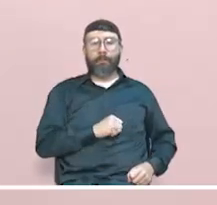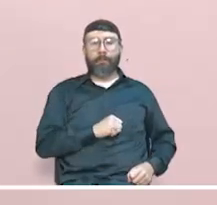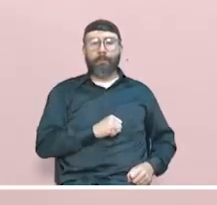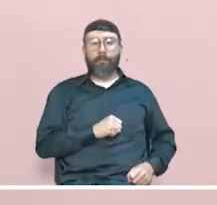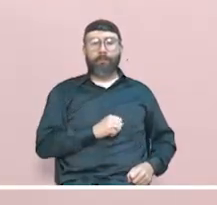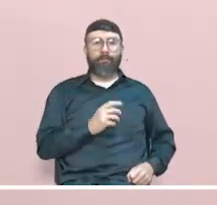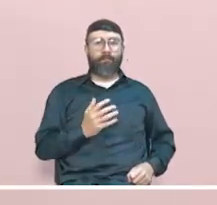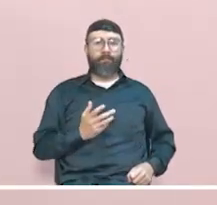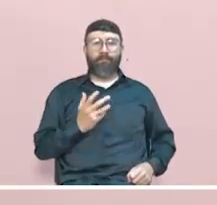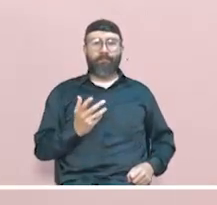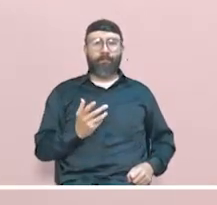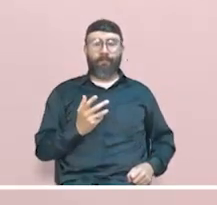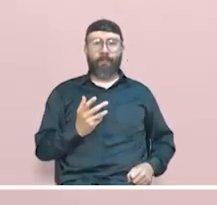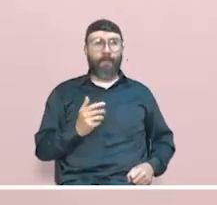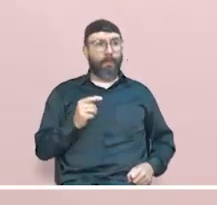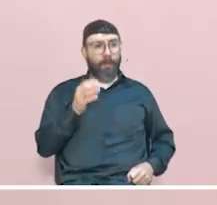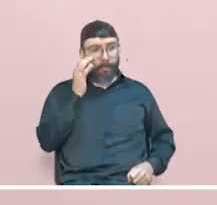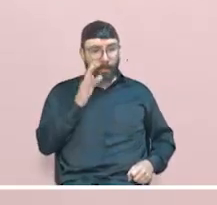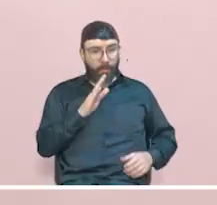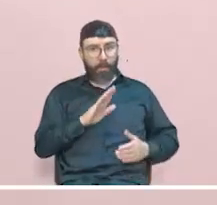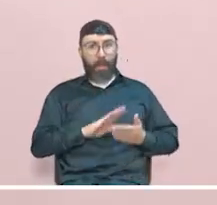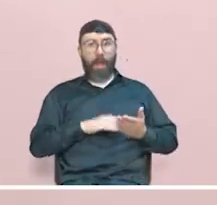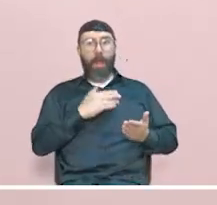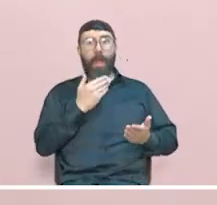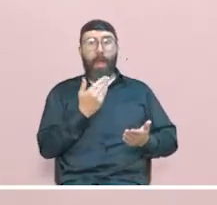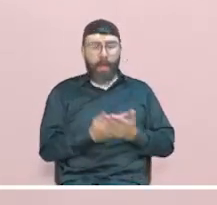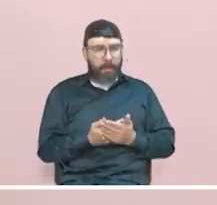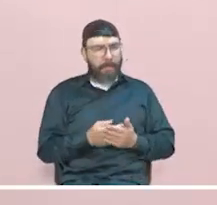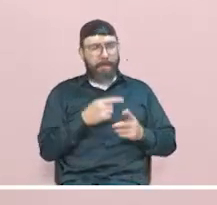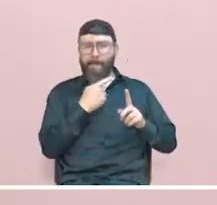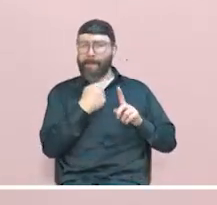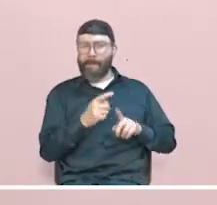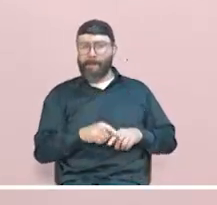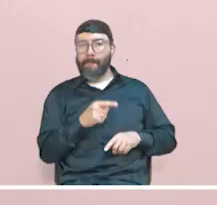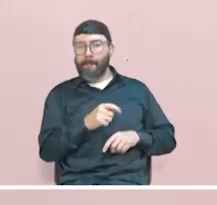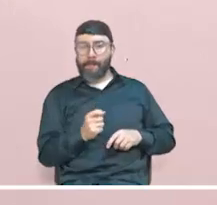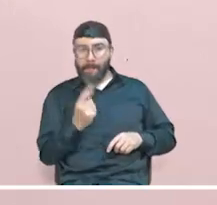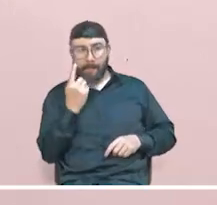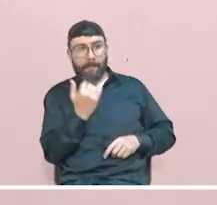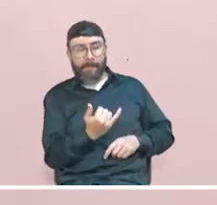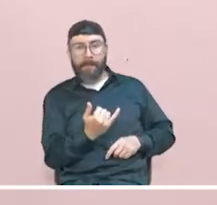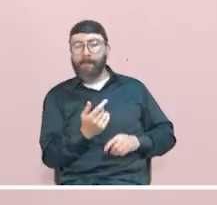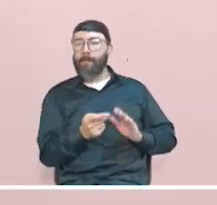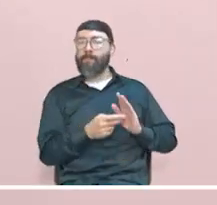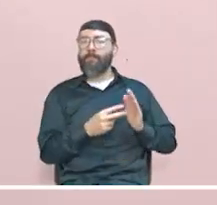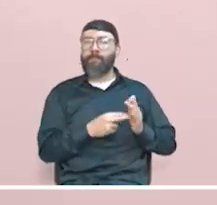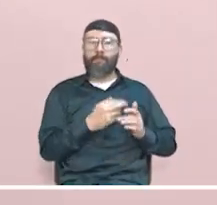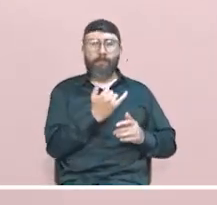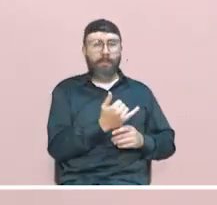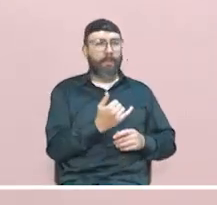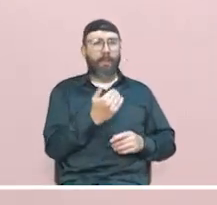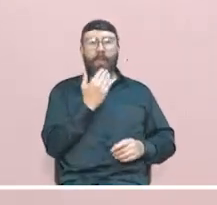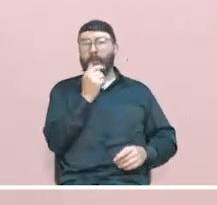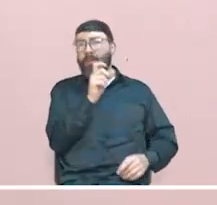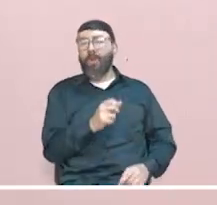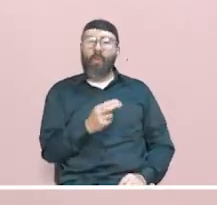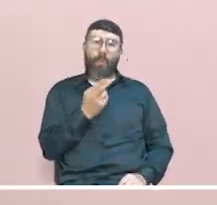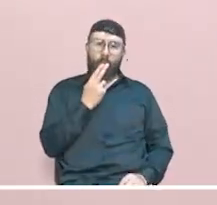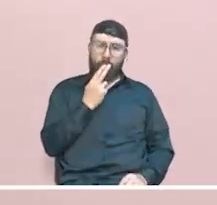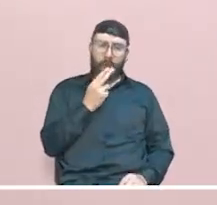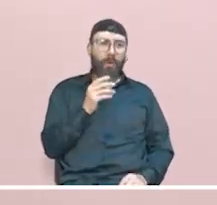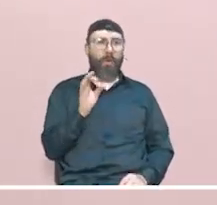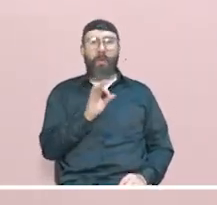mejor dicho, que pudiera revertirse todo ese tipo de condiciones. Entonces, llámese el consumo de cigarrillo, de